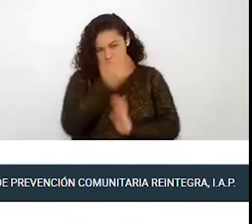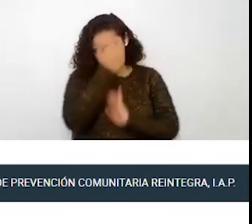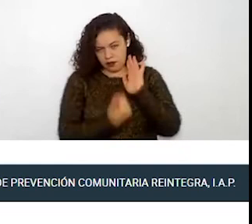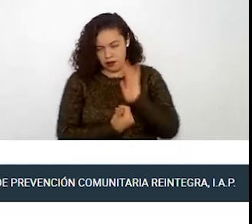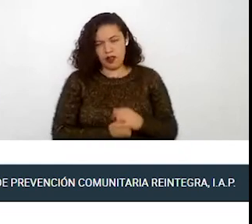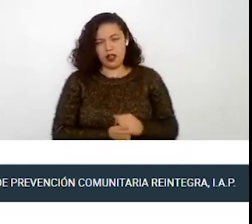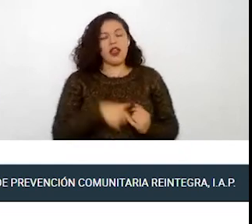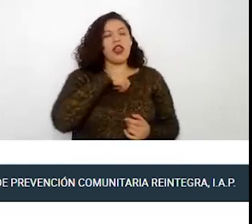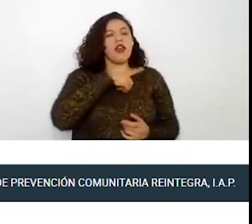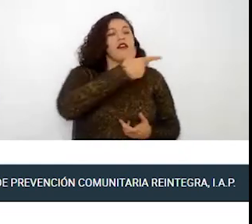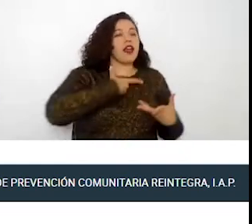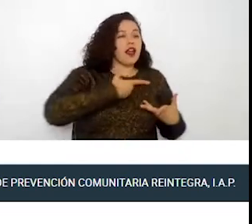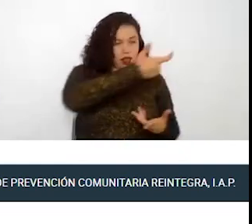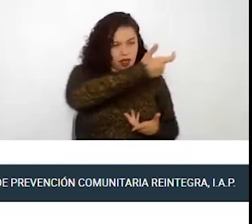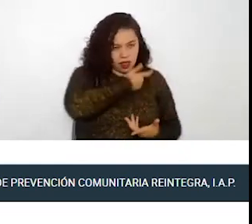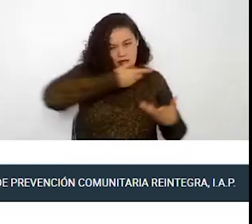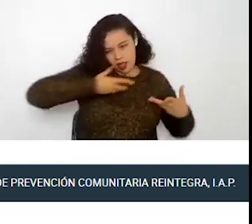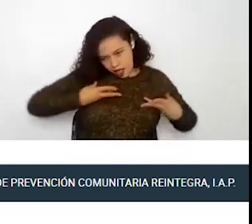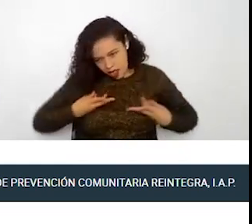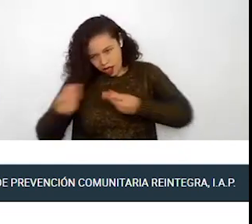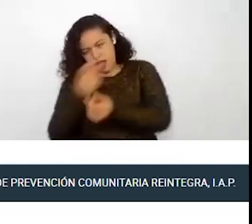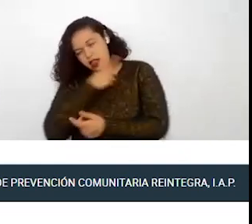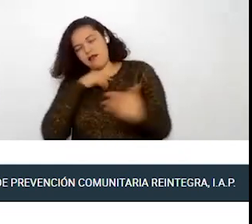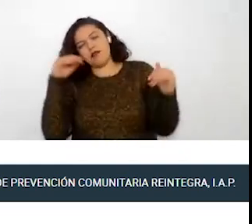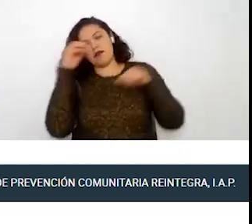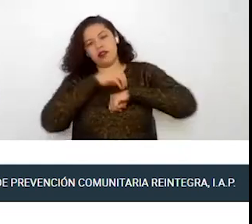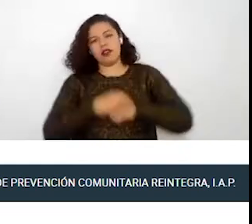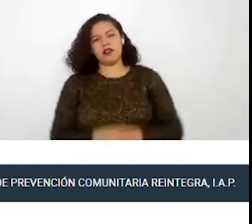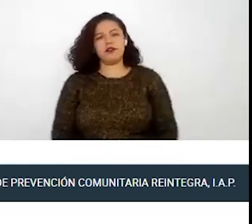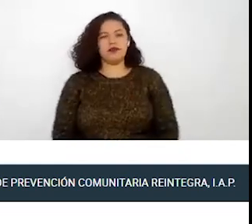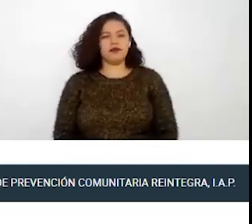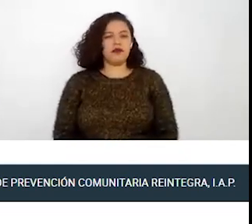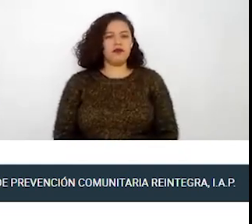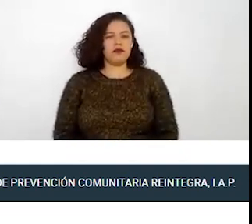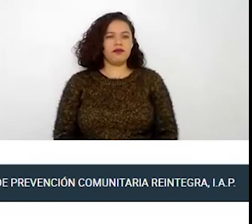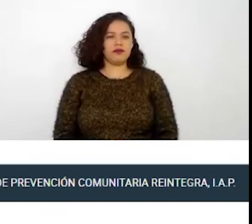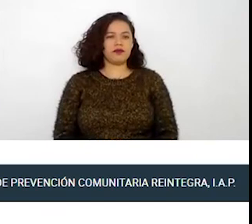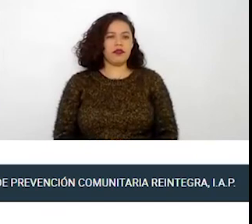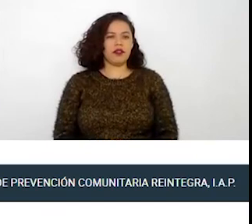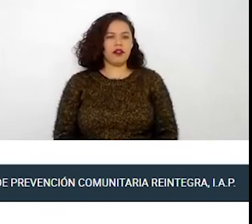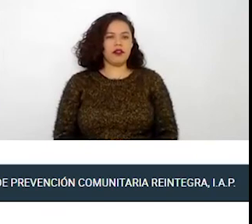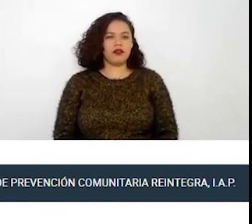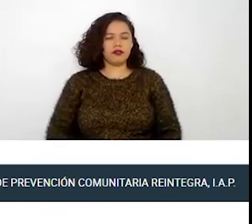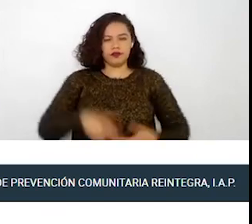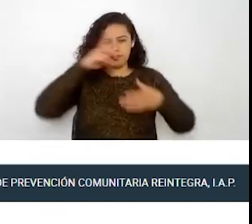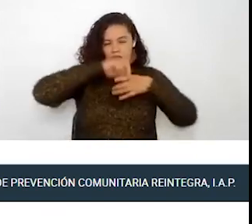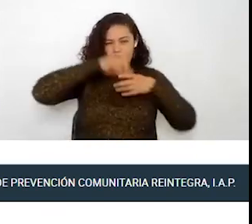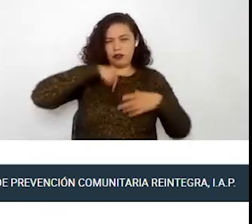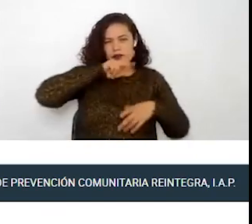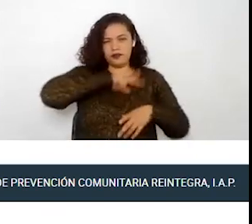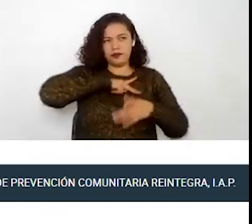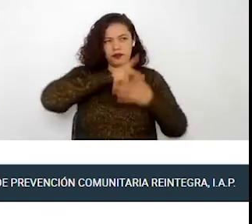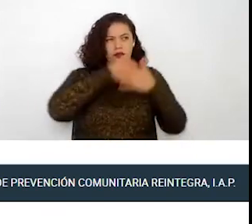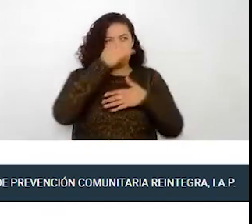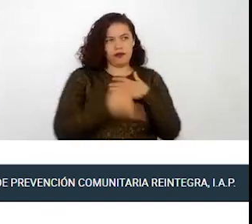en ingresos como en gasto esos importes en este caso Bueno vamos a llenar lo que son obtención de donativos esa es mi proyecto